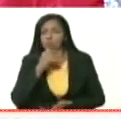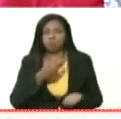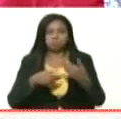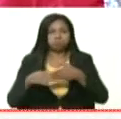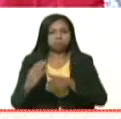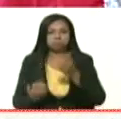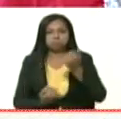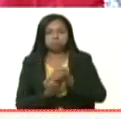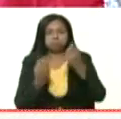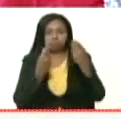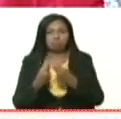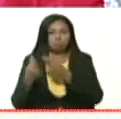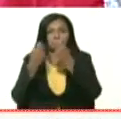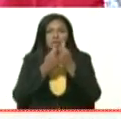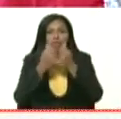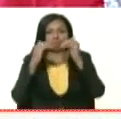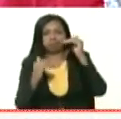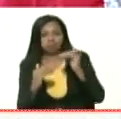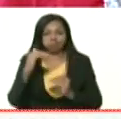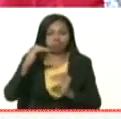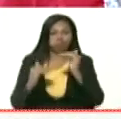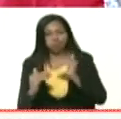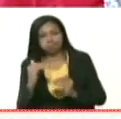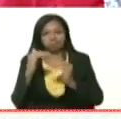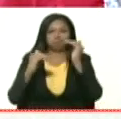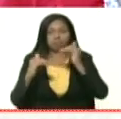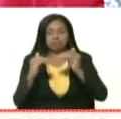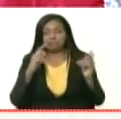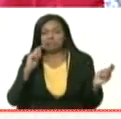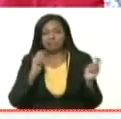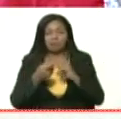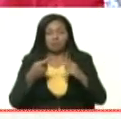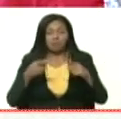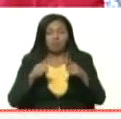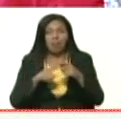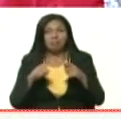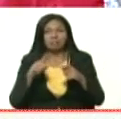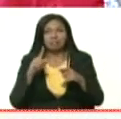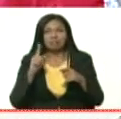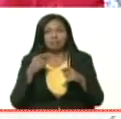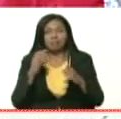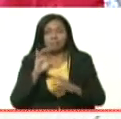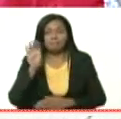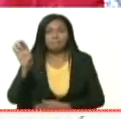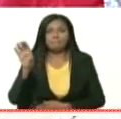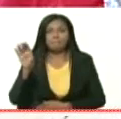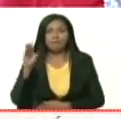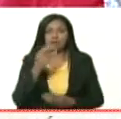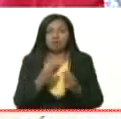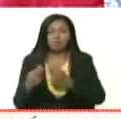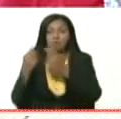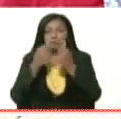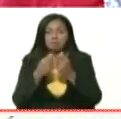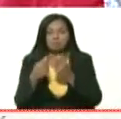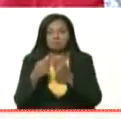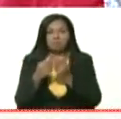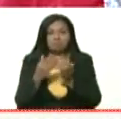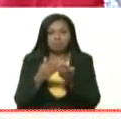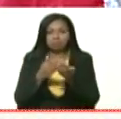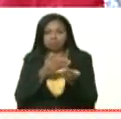una base económica sólida y que por el contrario era un país económicamente